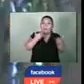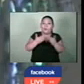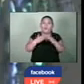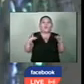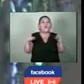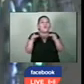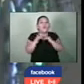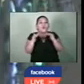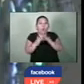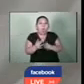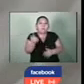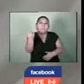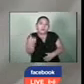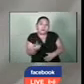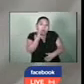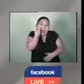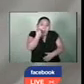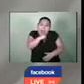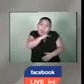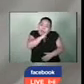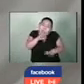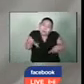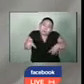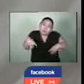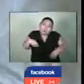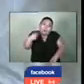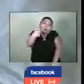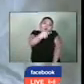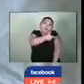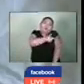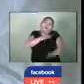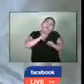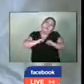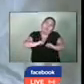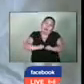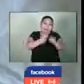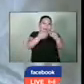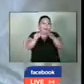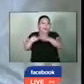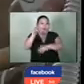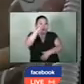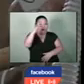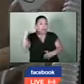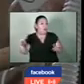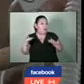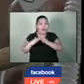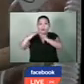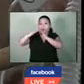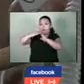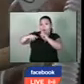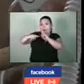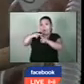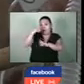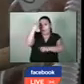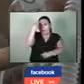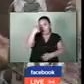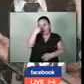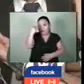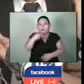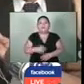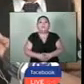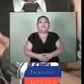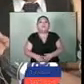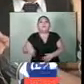la eutanasia, que ha generado diversas opiniones en varios sectores del país, incluyendo la Iglesia Católica. La